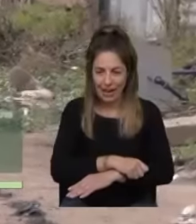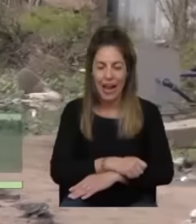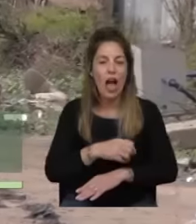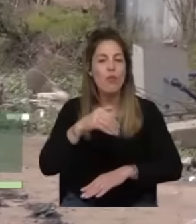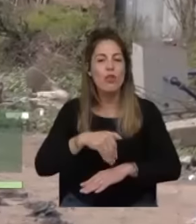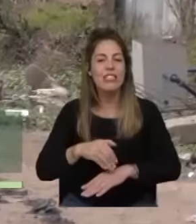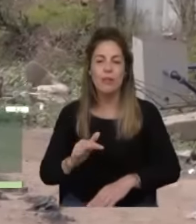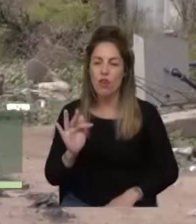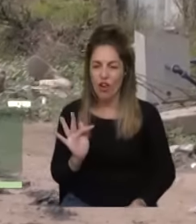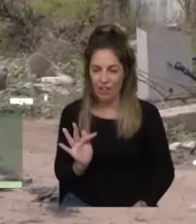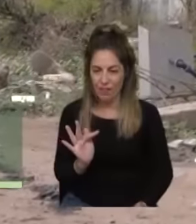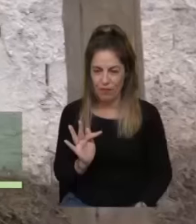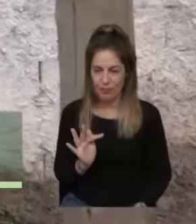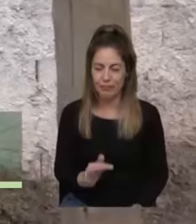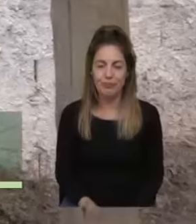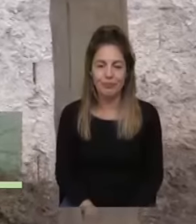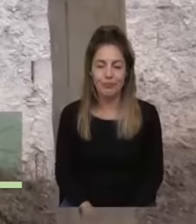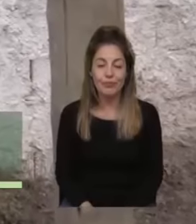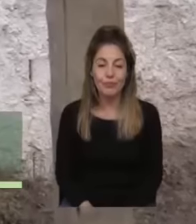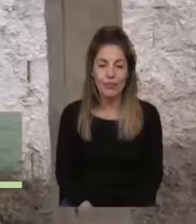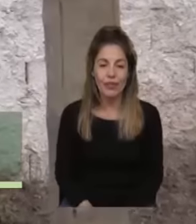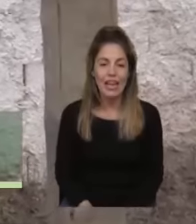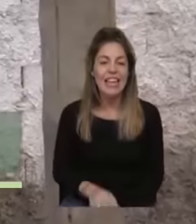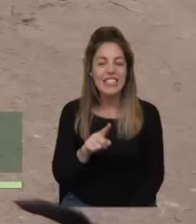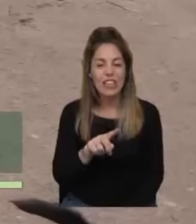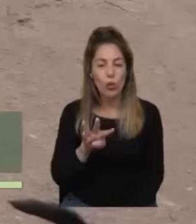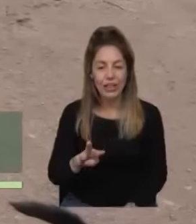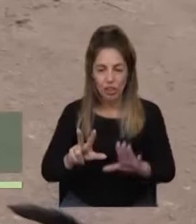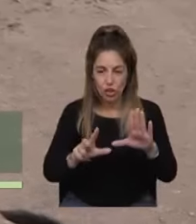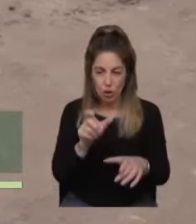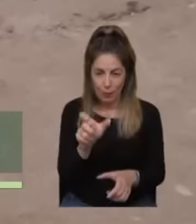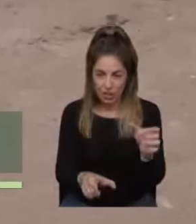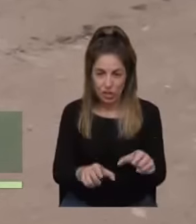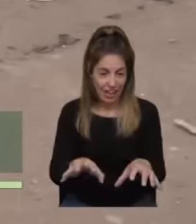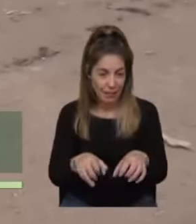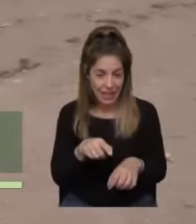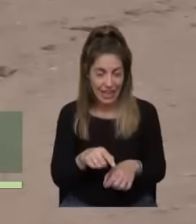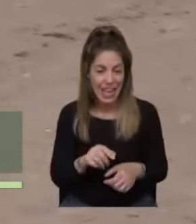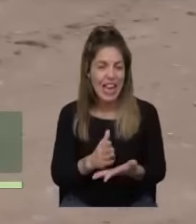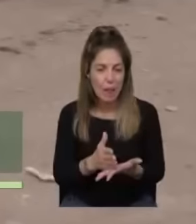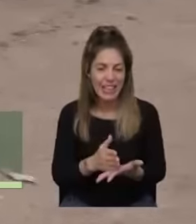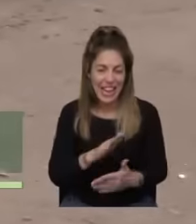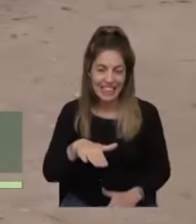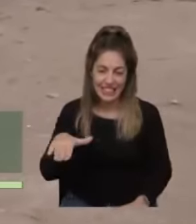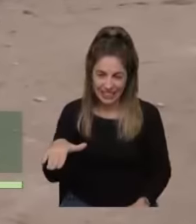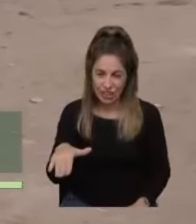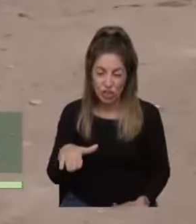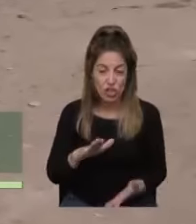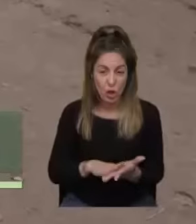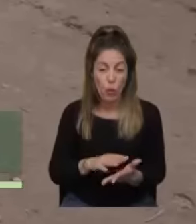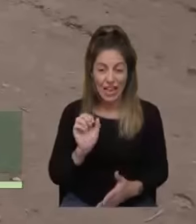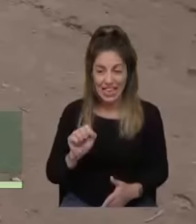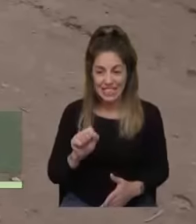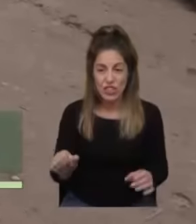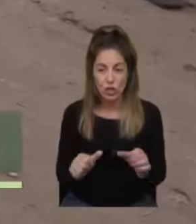municipio F, en el noroeste montevideano. De las 148 personas que viven allí, casi la mitad son niños y niñas, según el censo